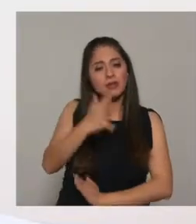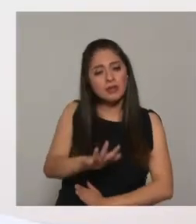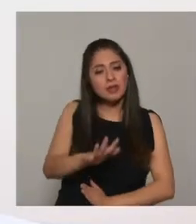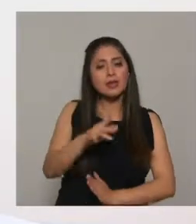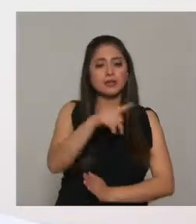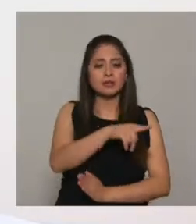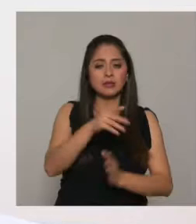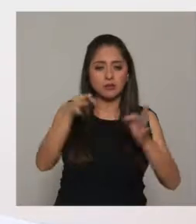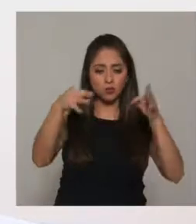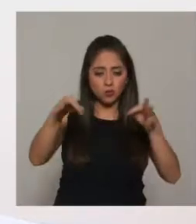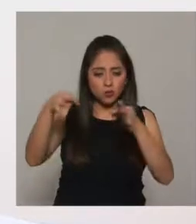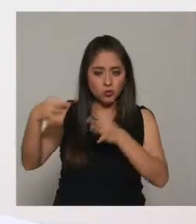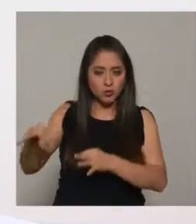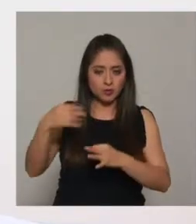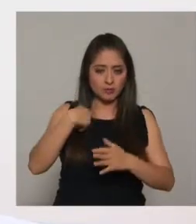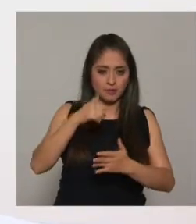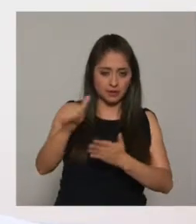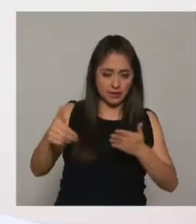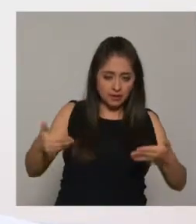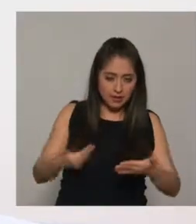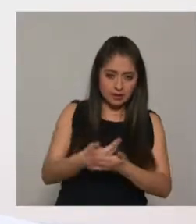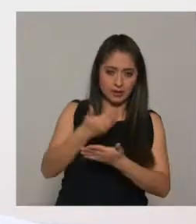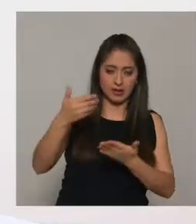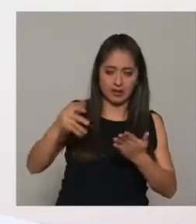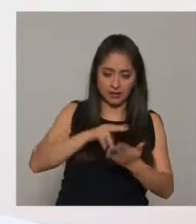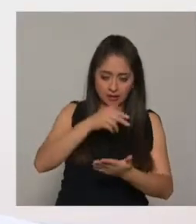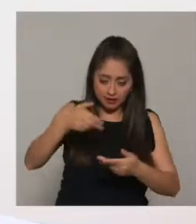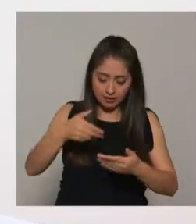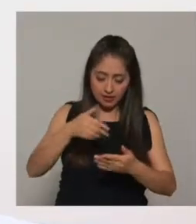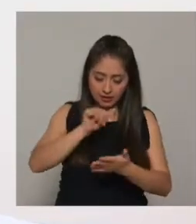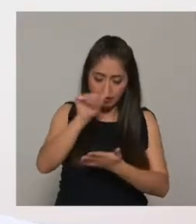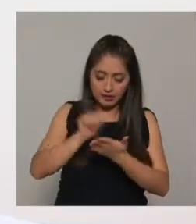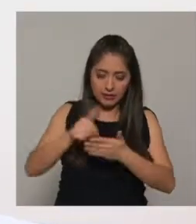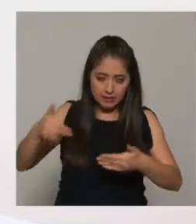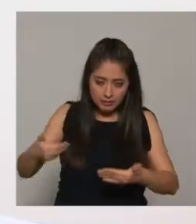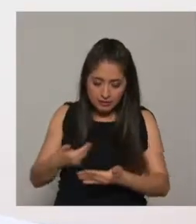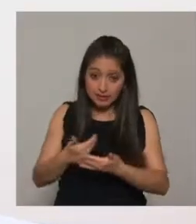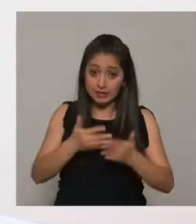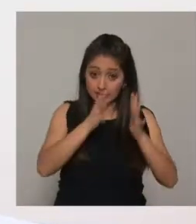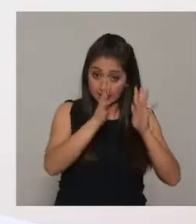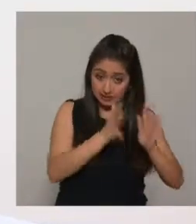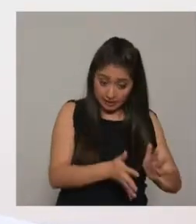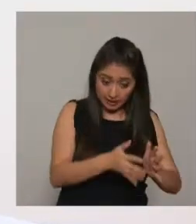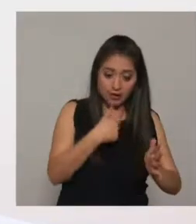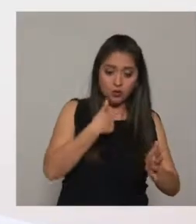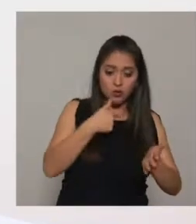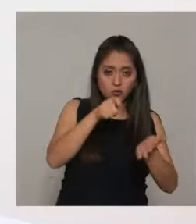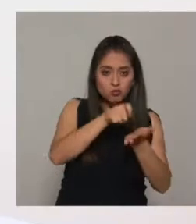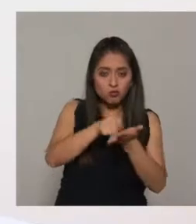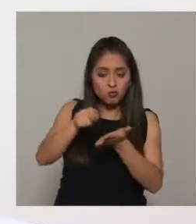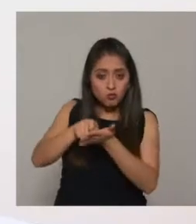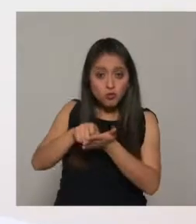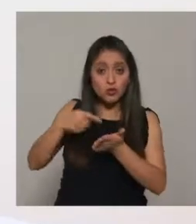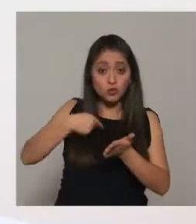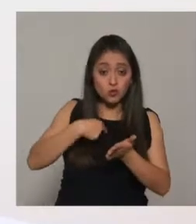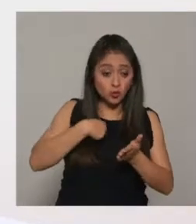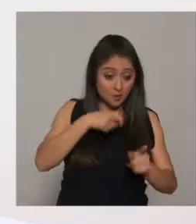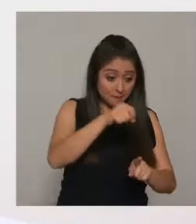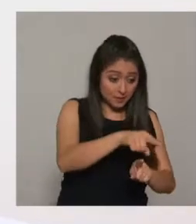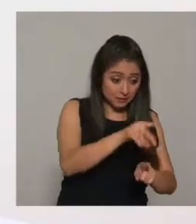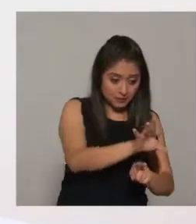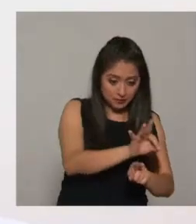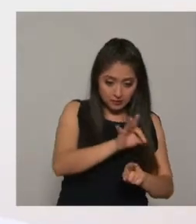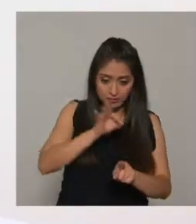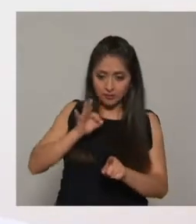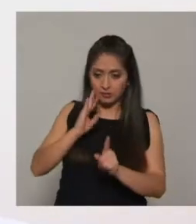5 líneas nada más. Y eso está en el libro de registro de cotejos. Pero lo que se va incrementando son todos los documentos que voy agregando a mi